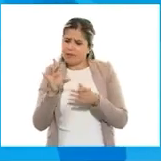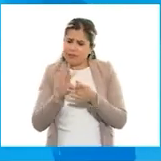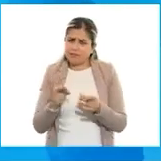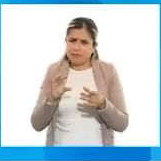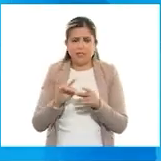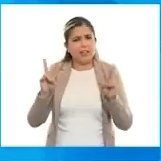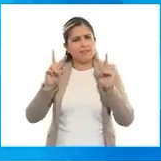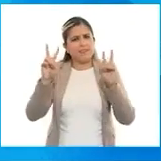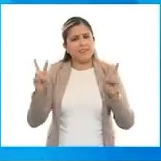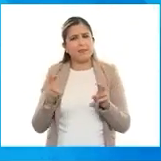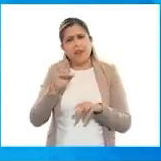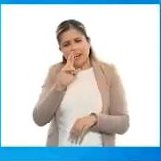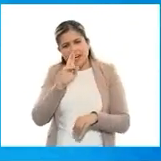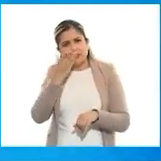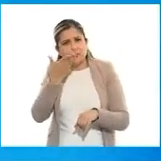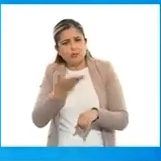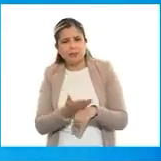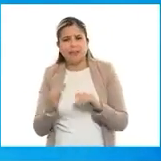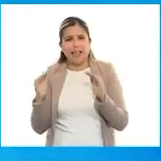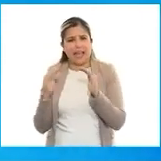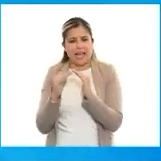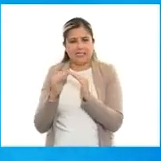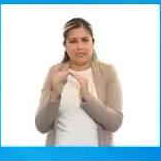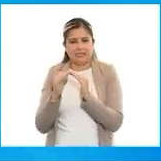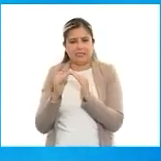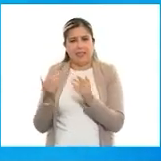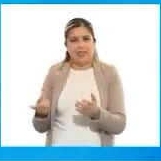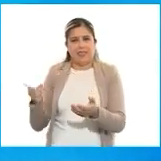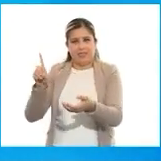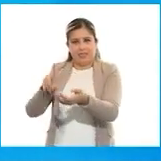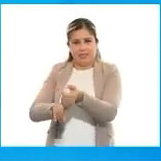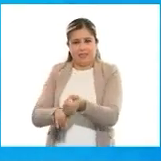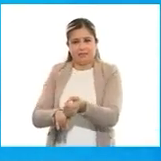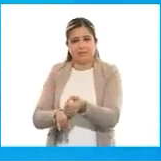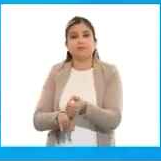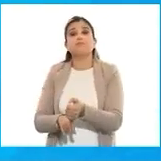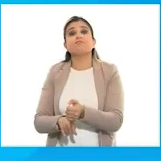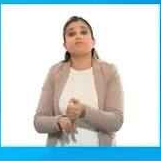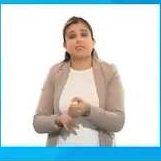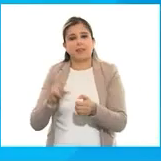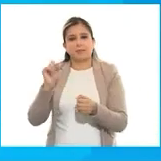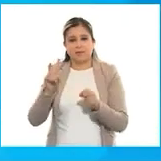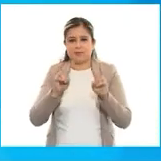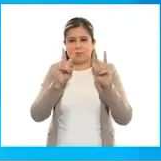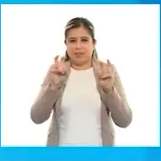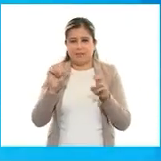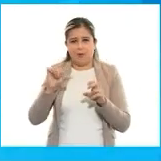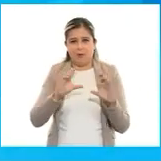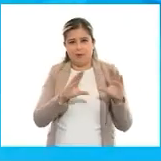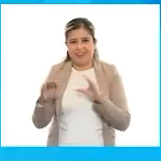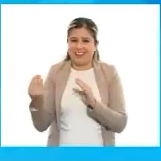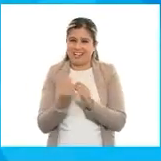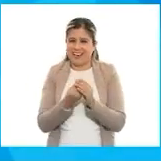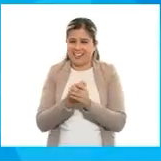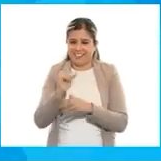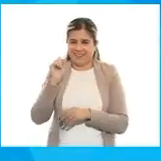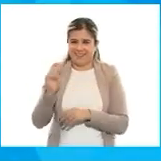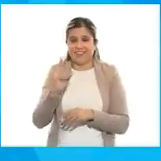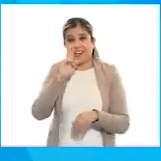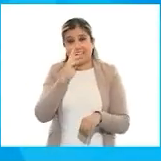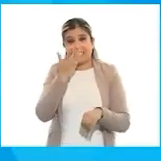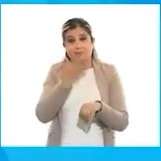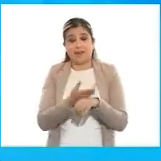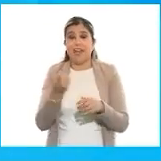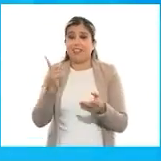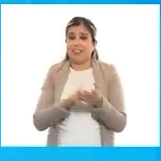título Responsabilidades en casa, que es el mismo título de nuestro programa, ¿verdad, Ale? Sí,